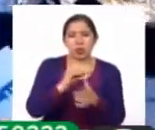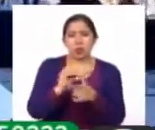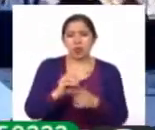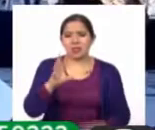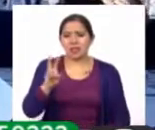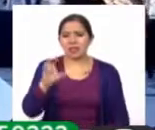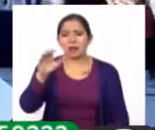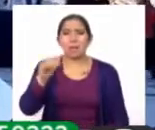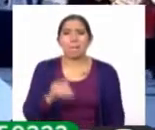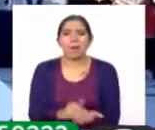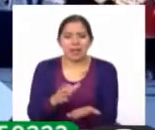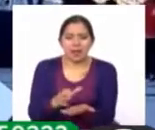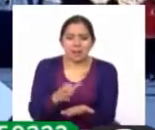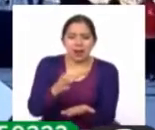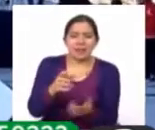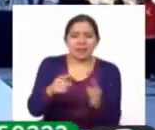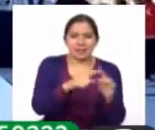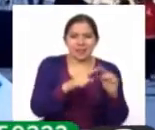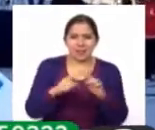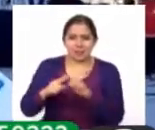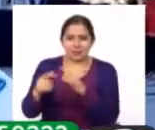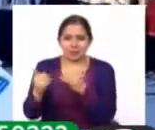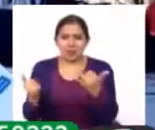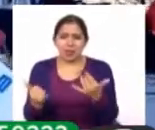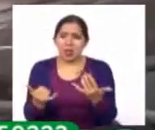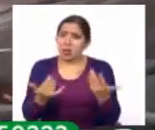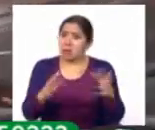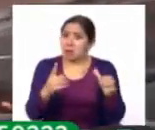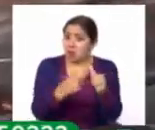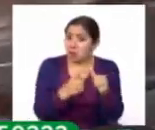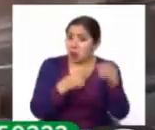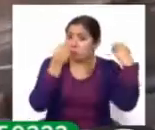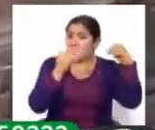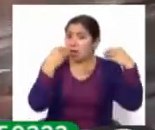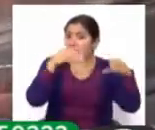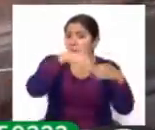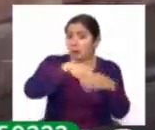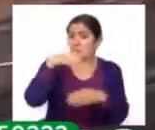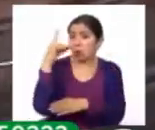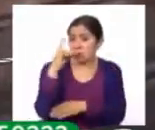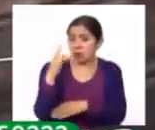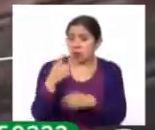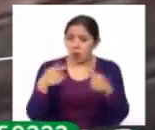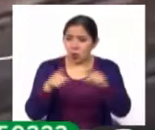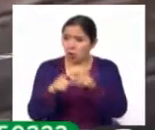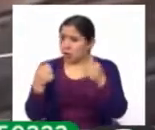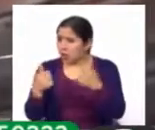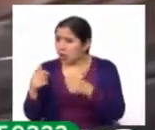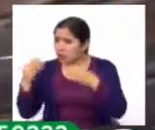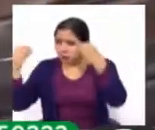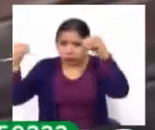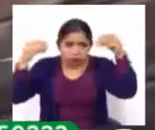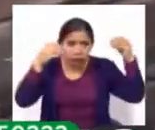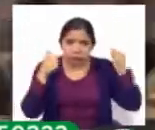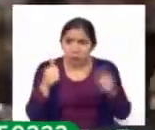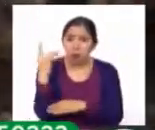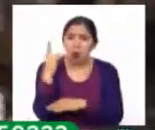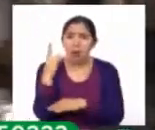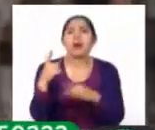envases. Los volúmenes que vamos a producir van a llegar primero al mercado interno. Una vez que copemos el mercado interno, nos vamos